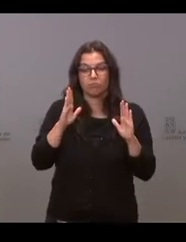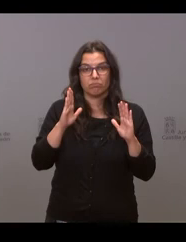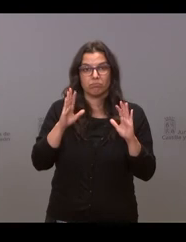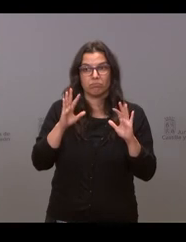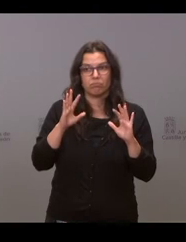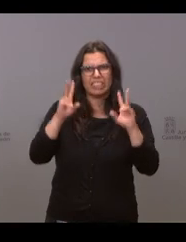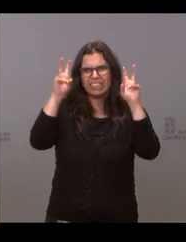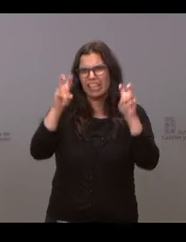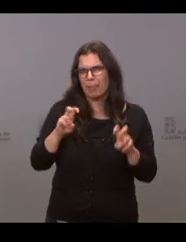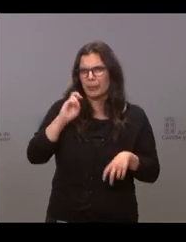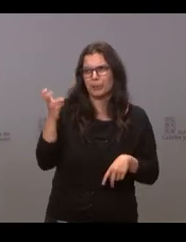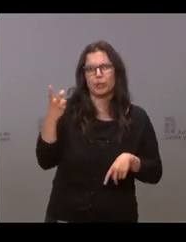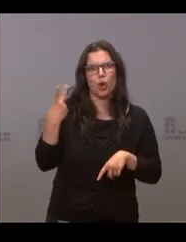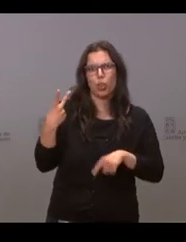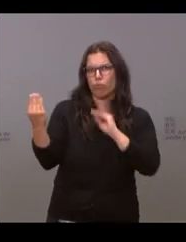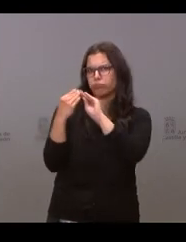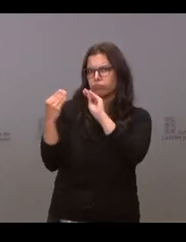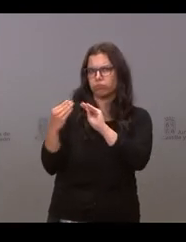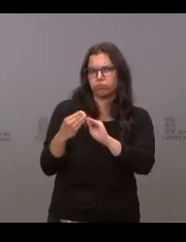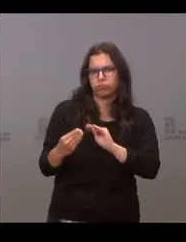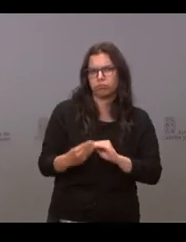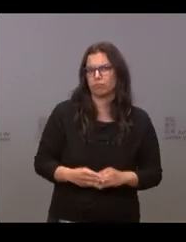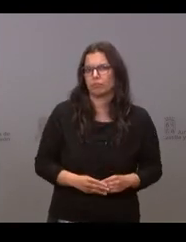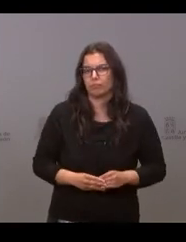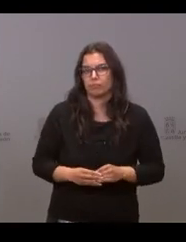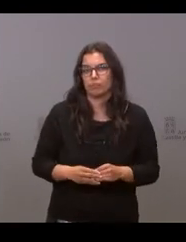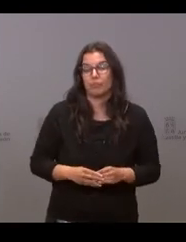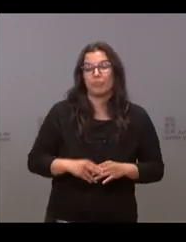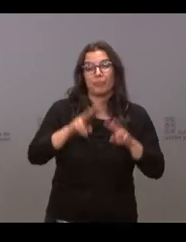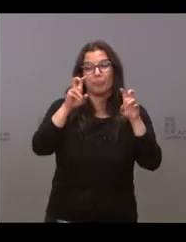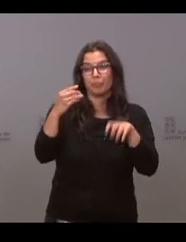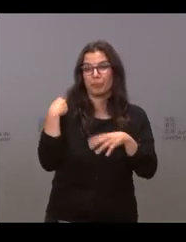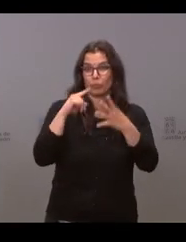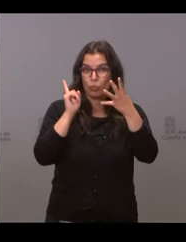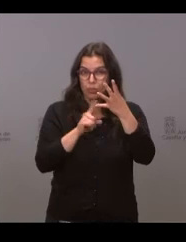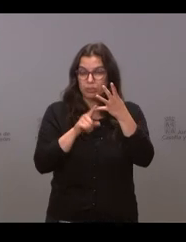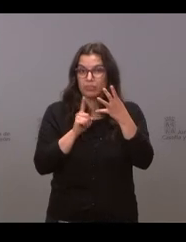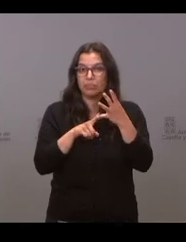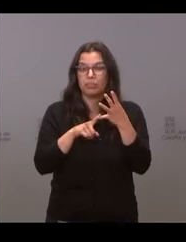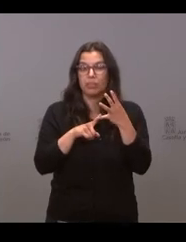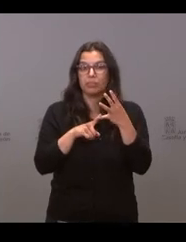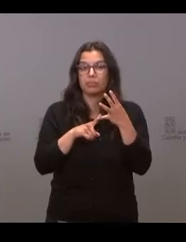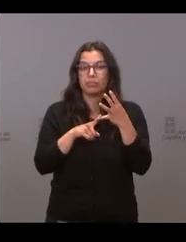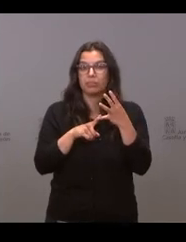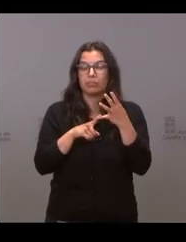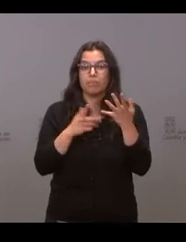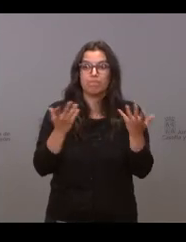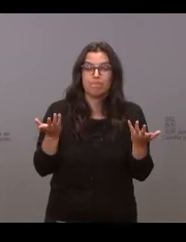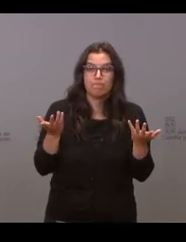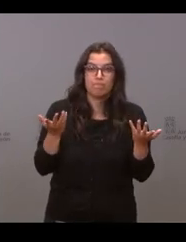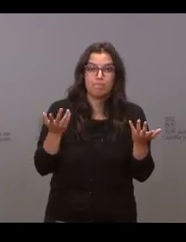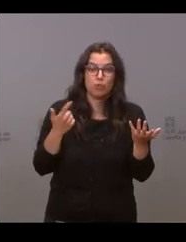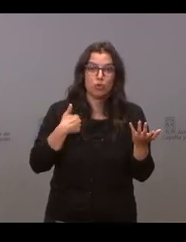muchos aspectos y respecto de la cuarta cuestión hombre yo